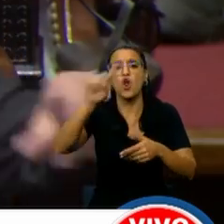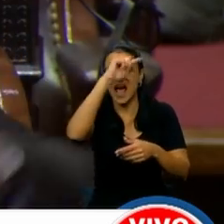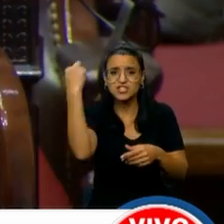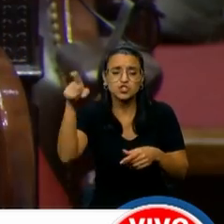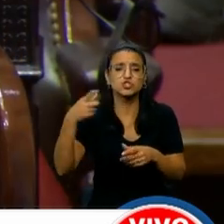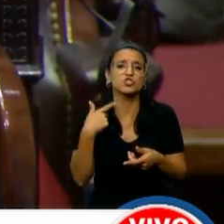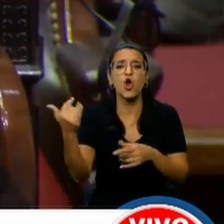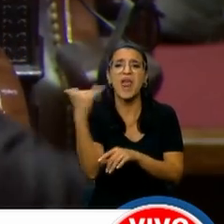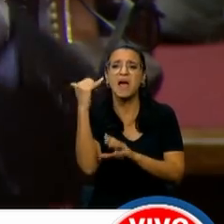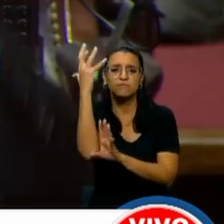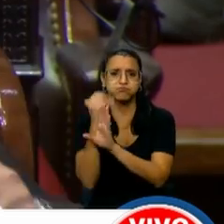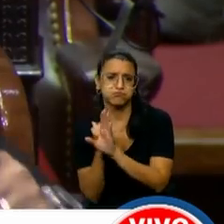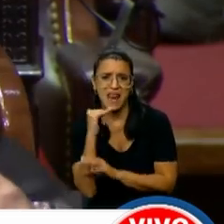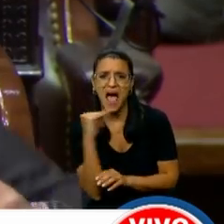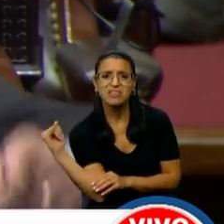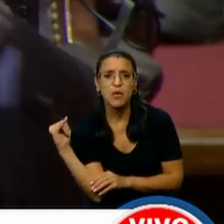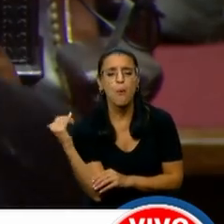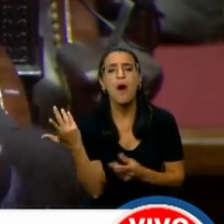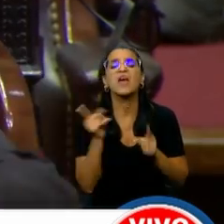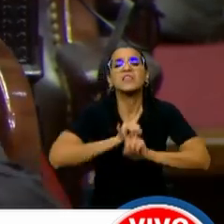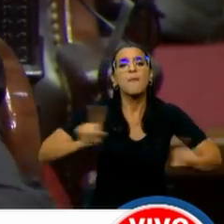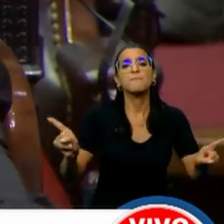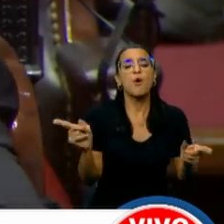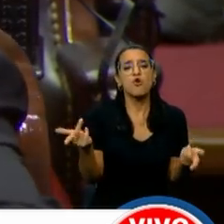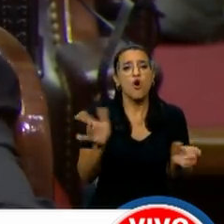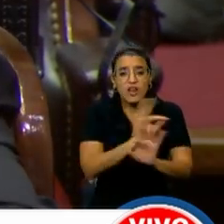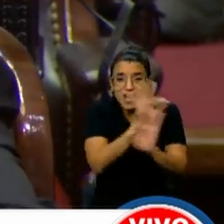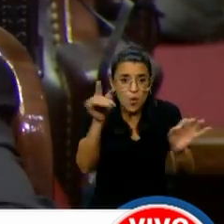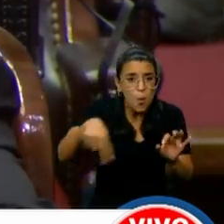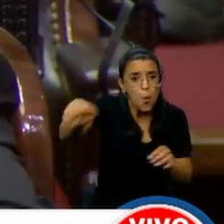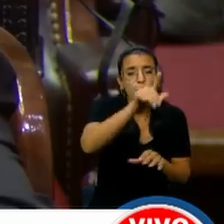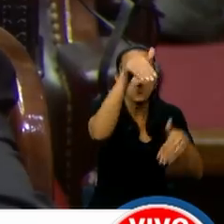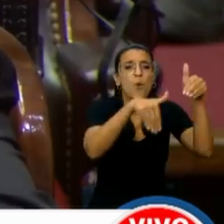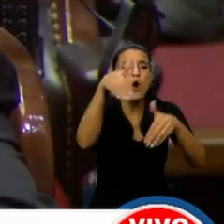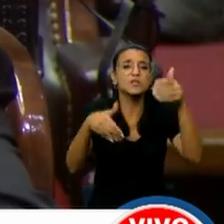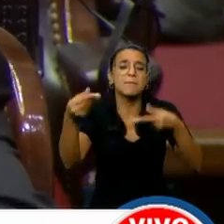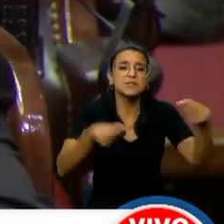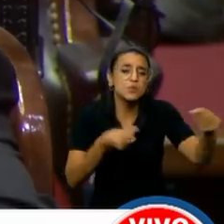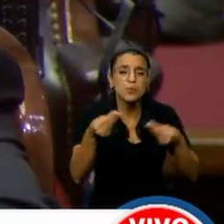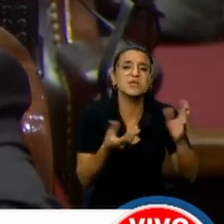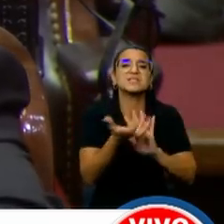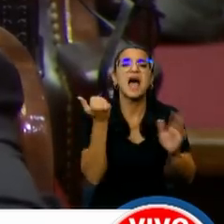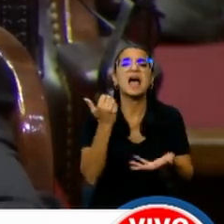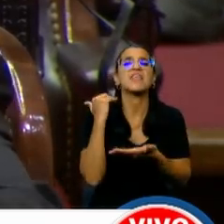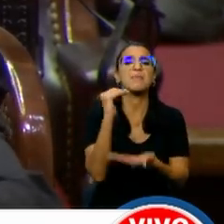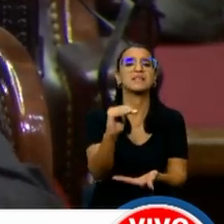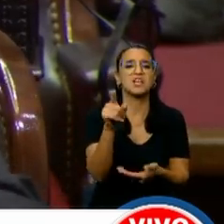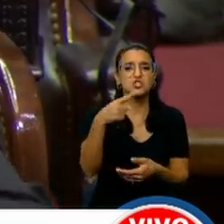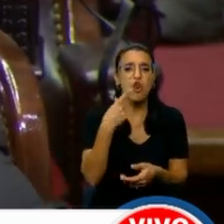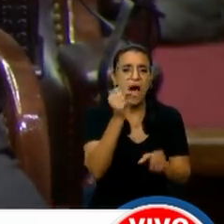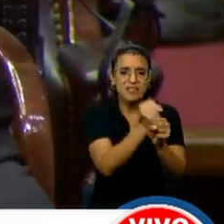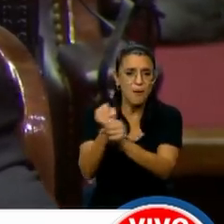dejaron con rentabilidad negativa y tampoco ha venido ninguno a votar un presupuesto que le quite la indemnización a los trabajadores